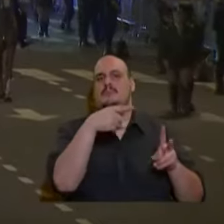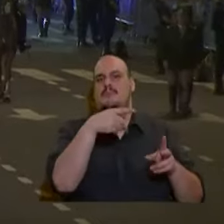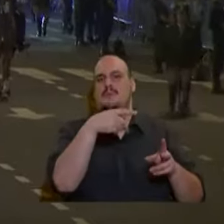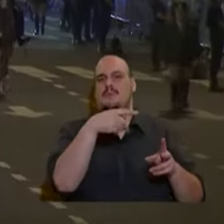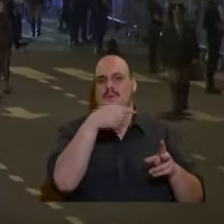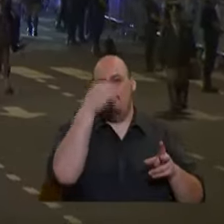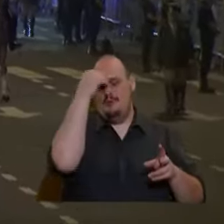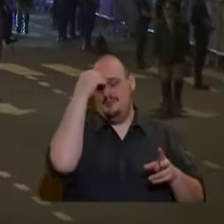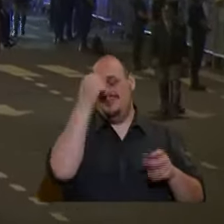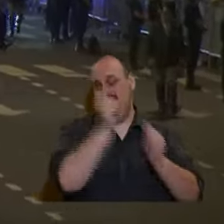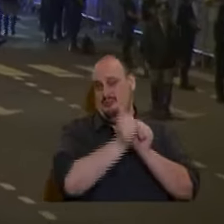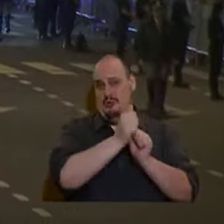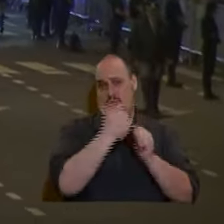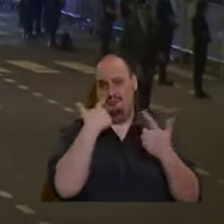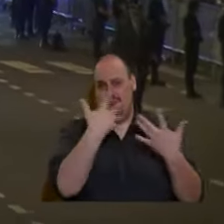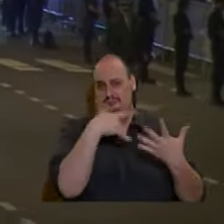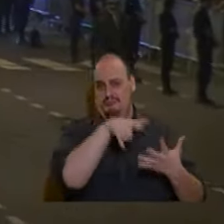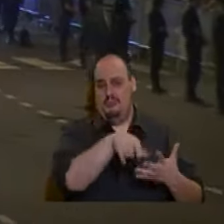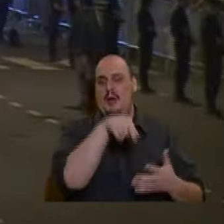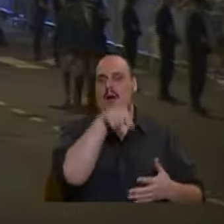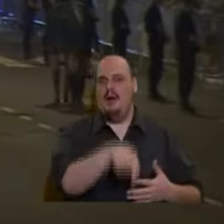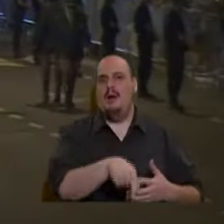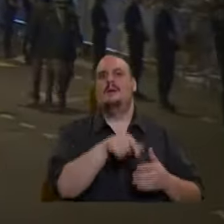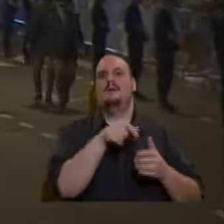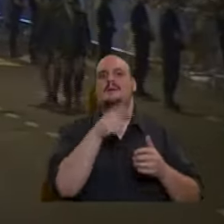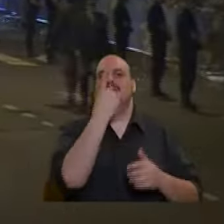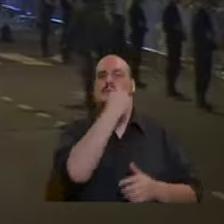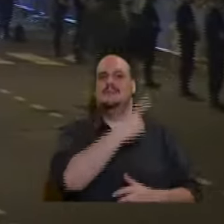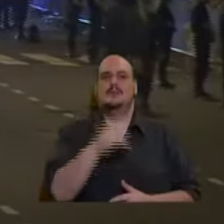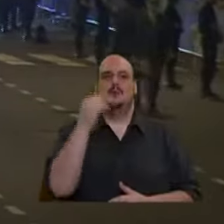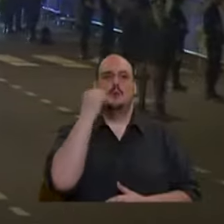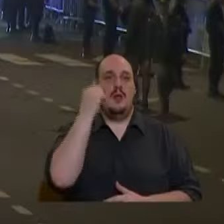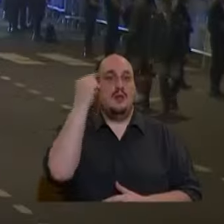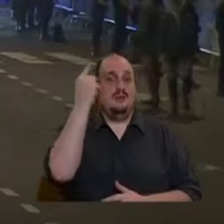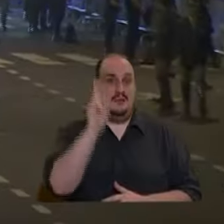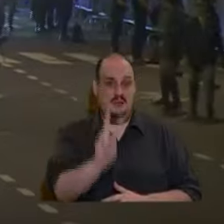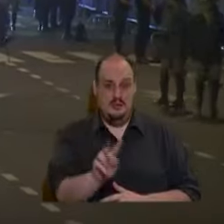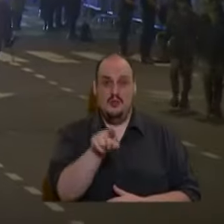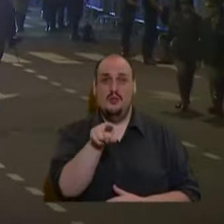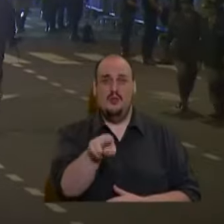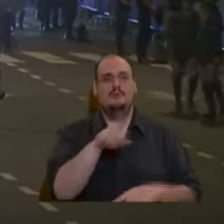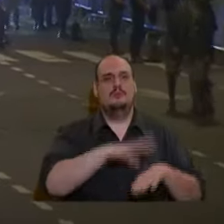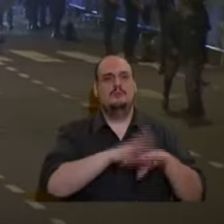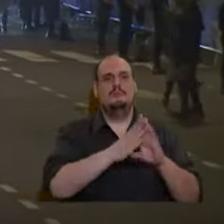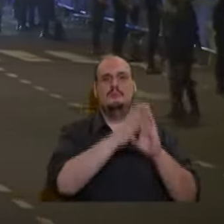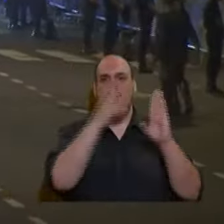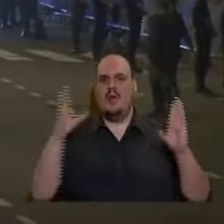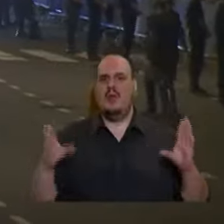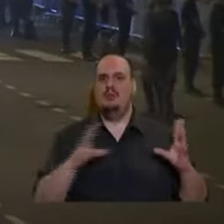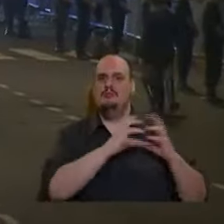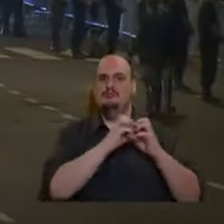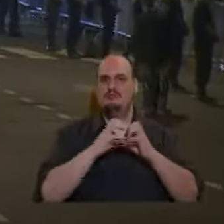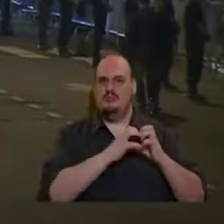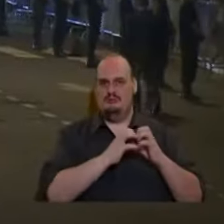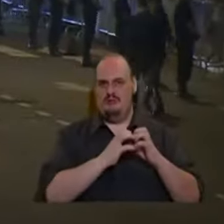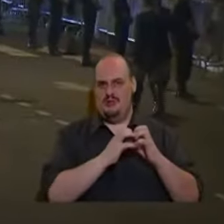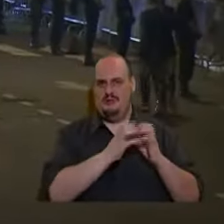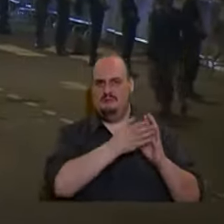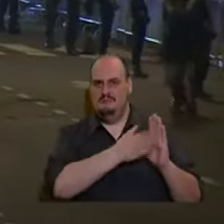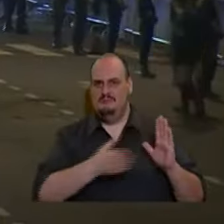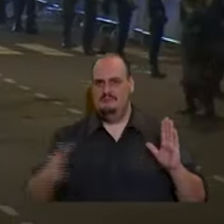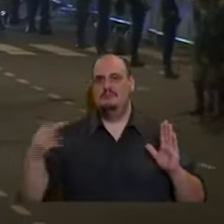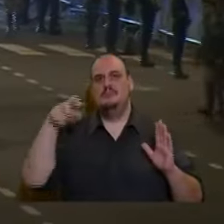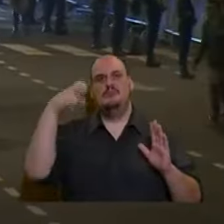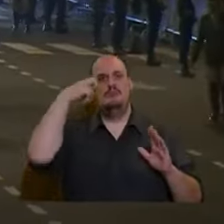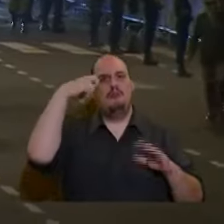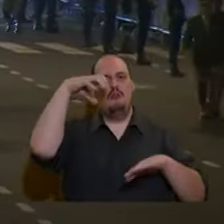Artístico con motivo de la apertura del 162º período de sesiones ordinarias del